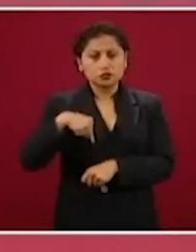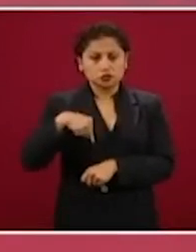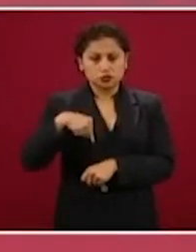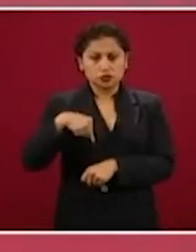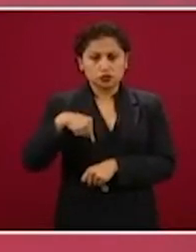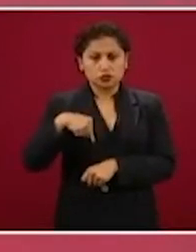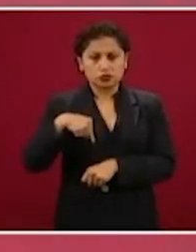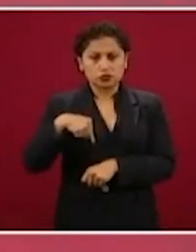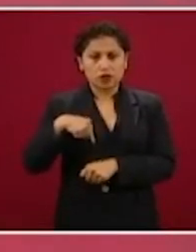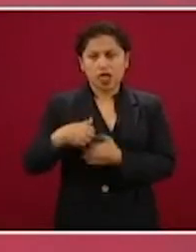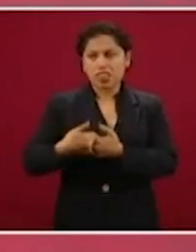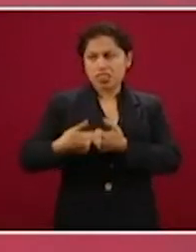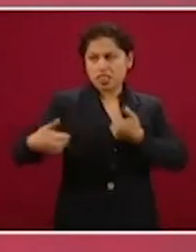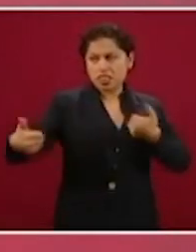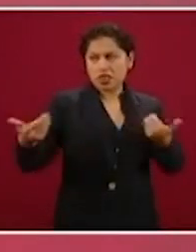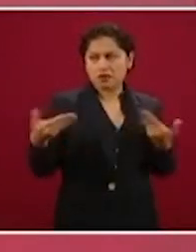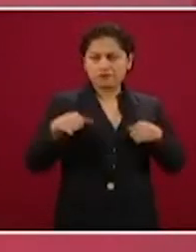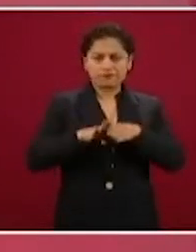aislada